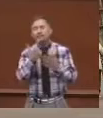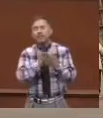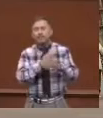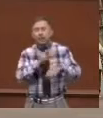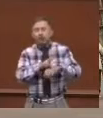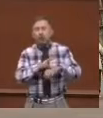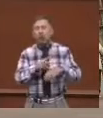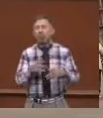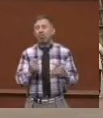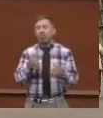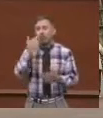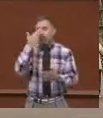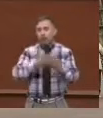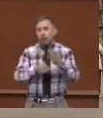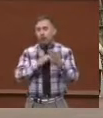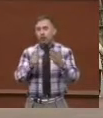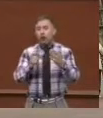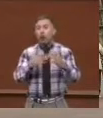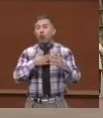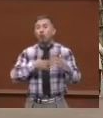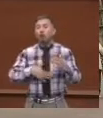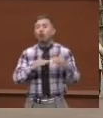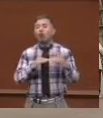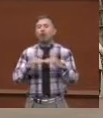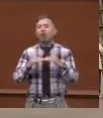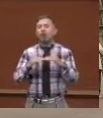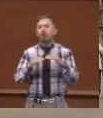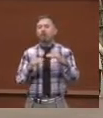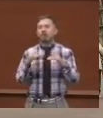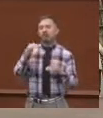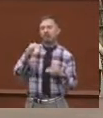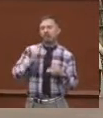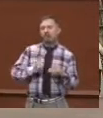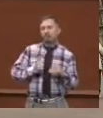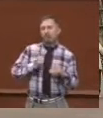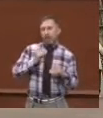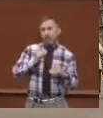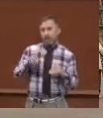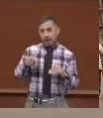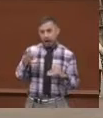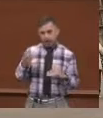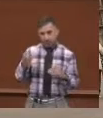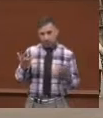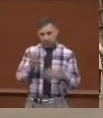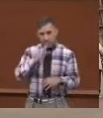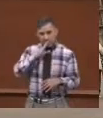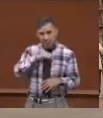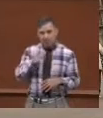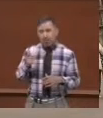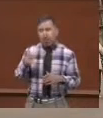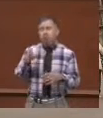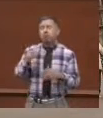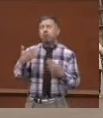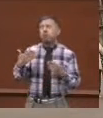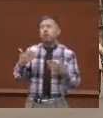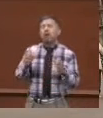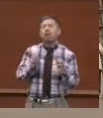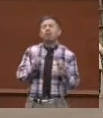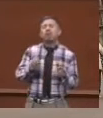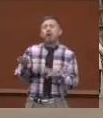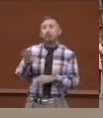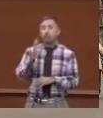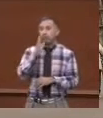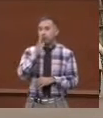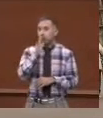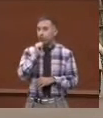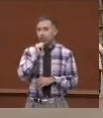gravemente la equidad en la contienda. La gravedad de una conducta como esta no puede soslayarse. Deben